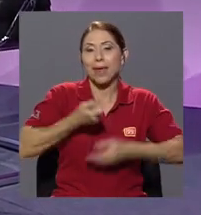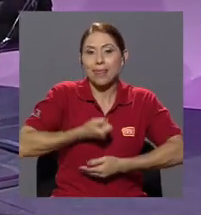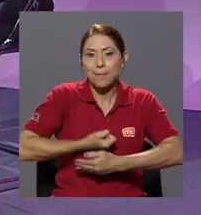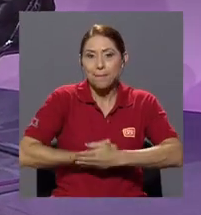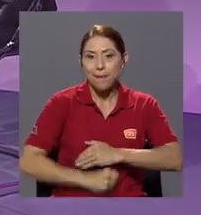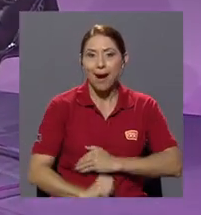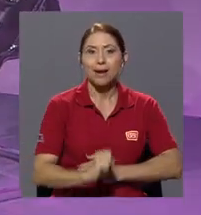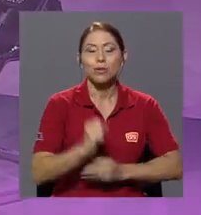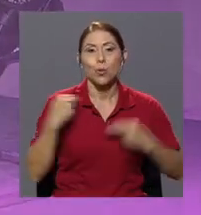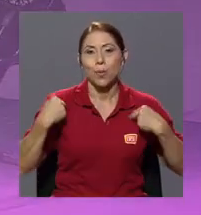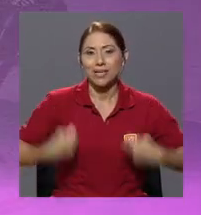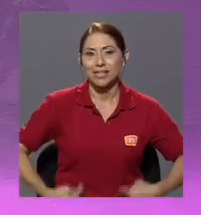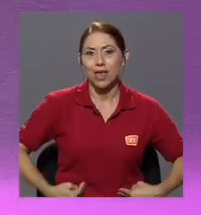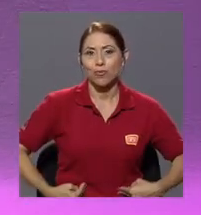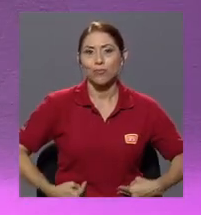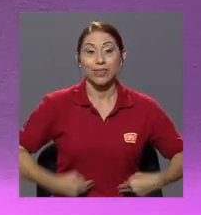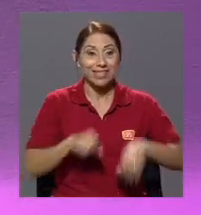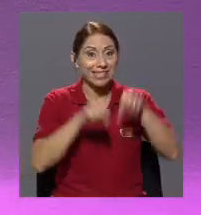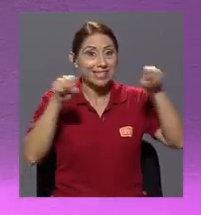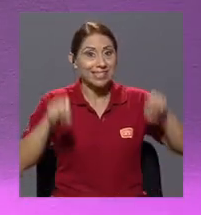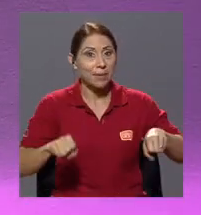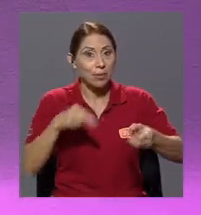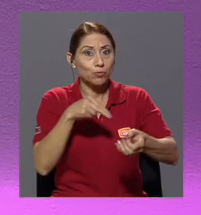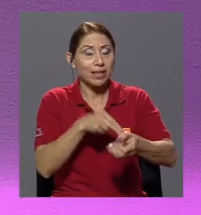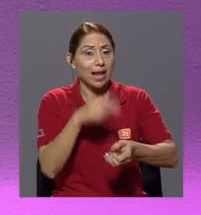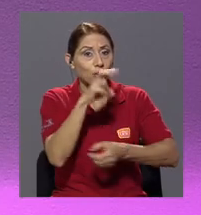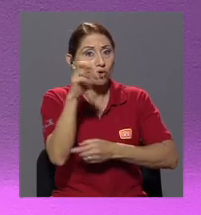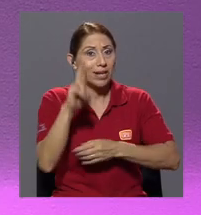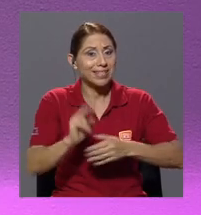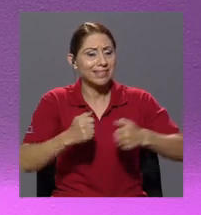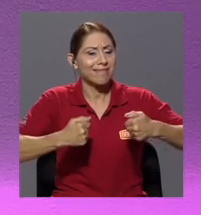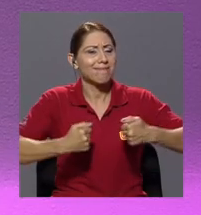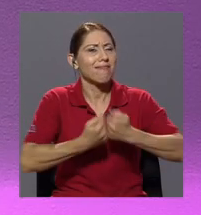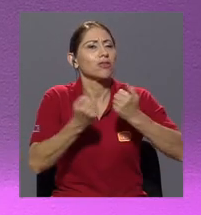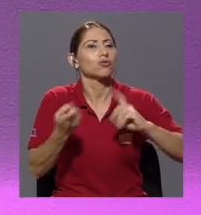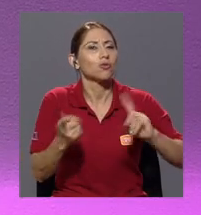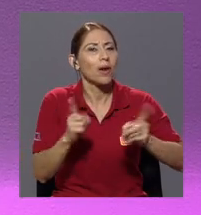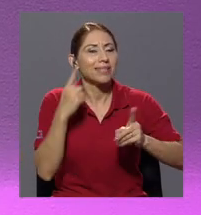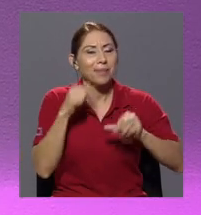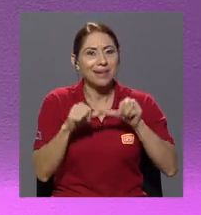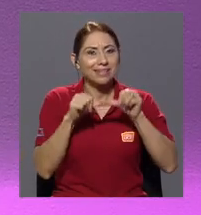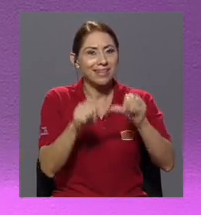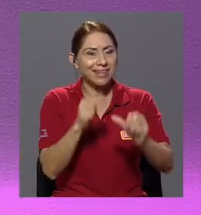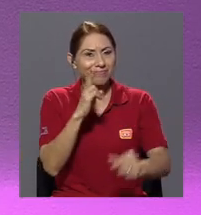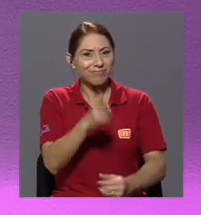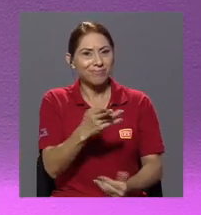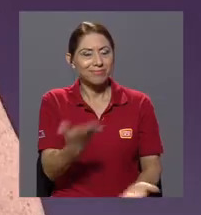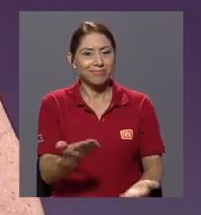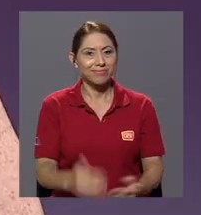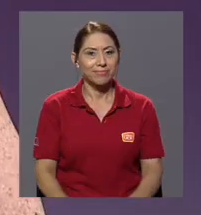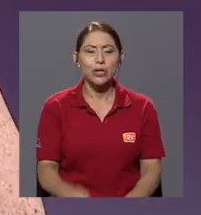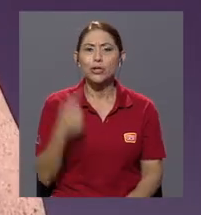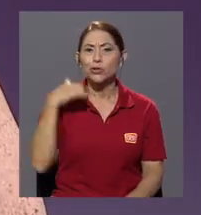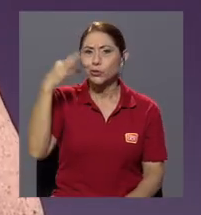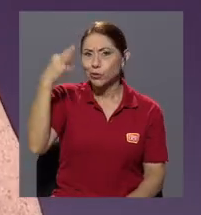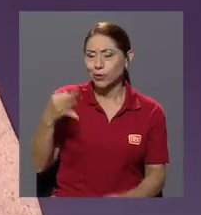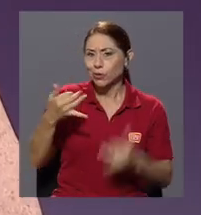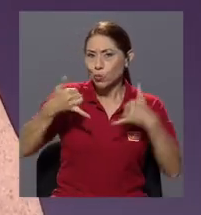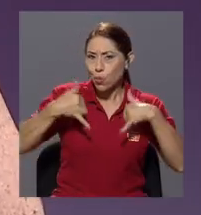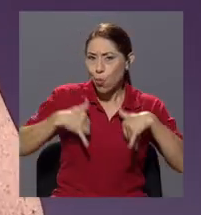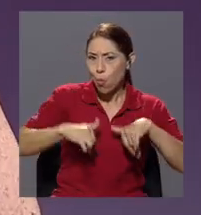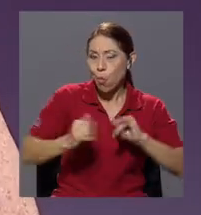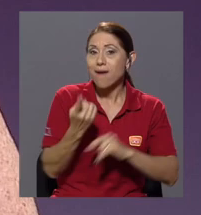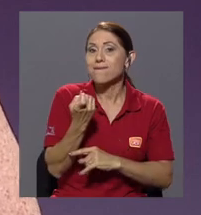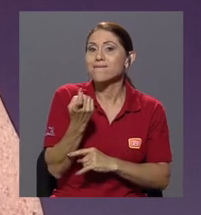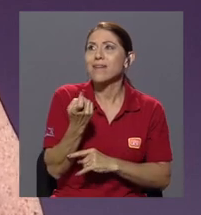cuáles son los retos que siguen en el sistema hospitalario costarricense para poder seguir en este camino creo que